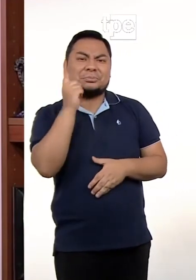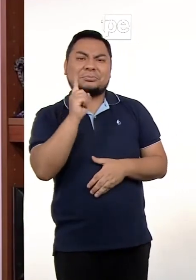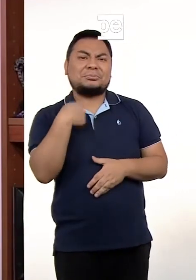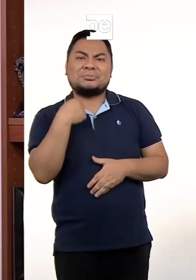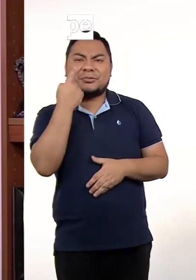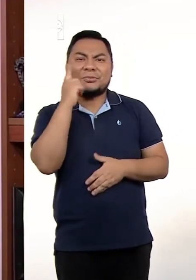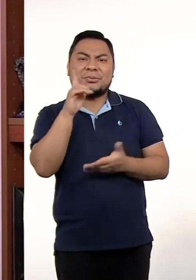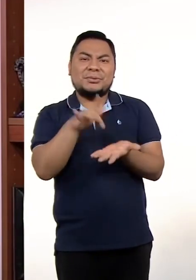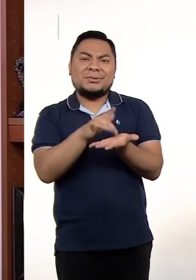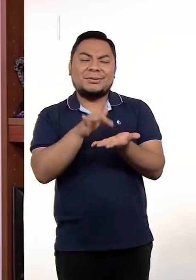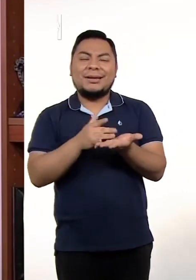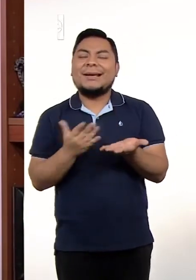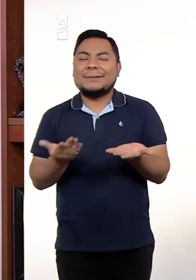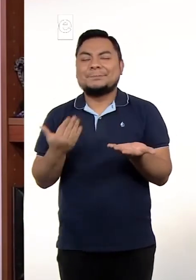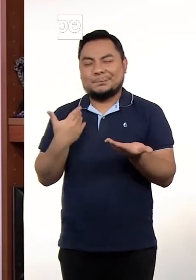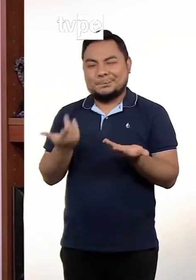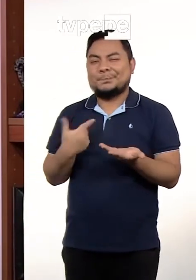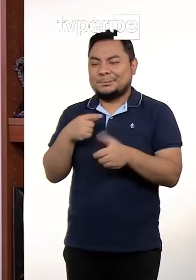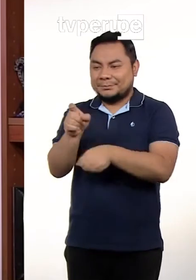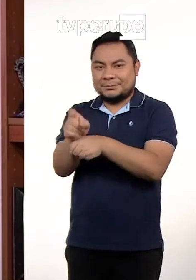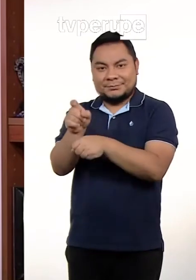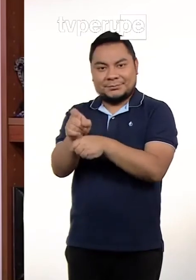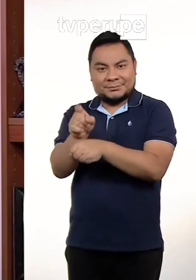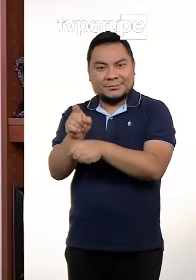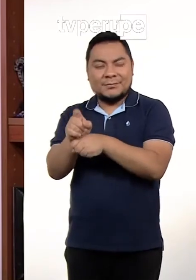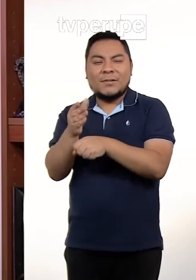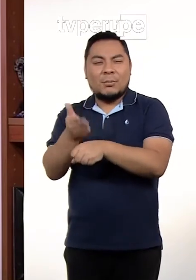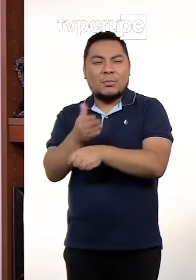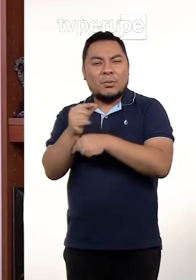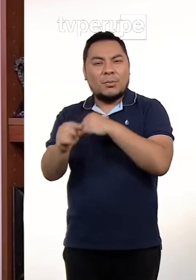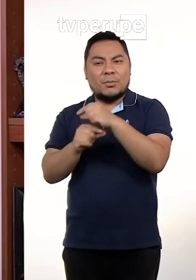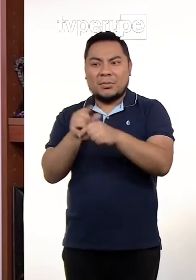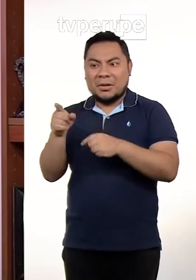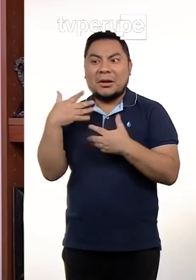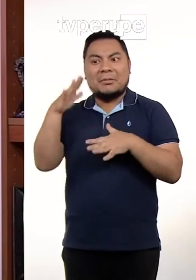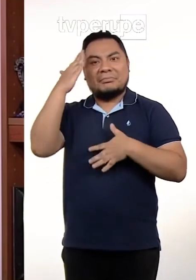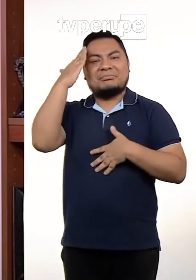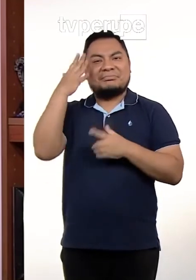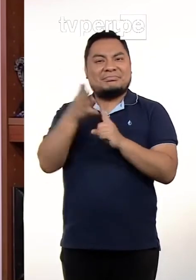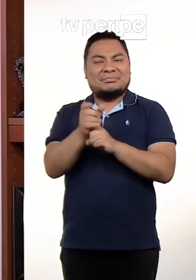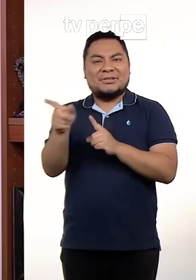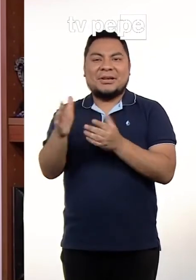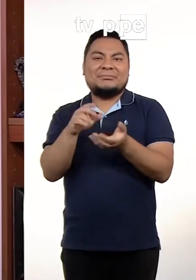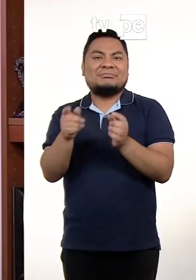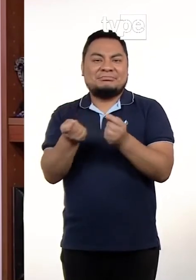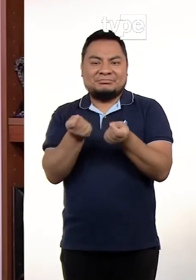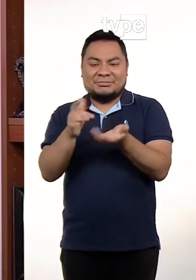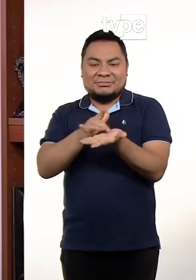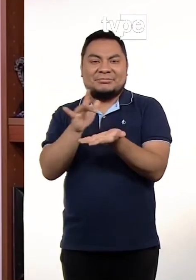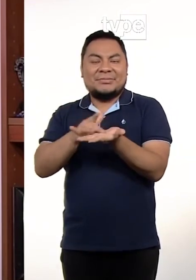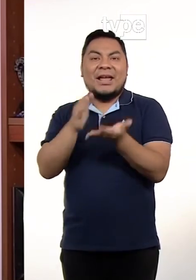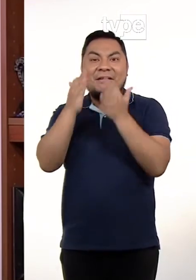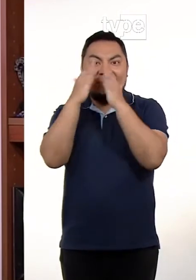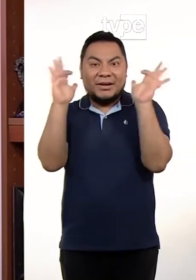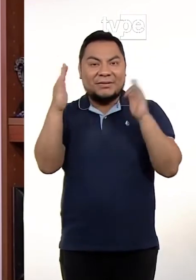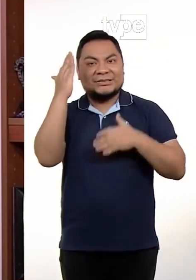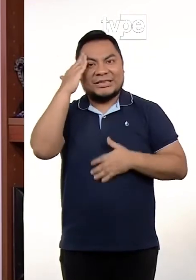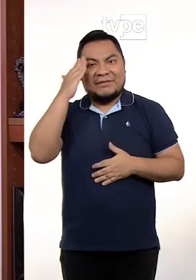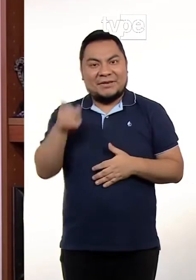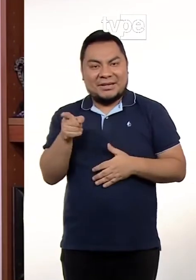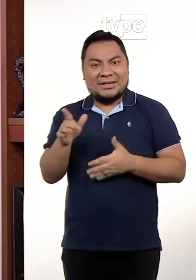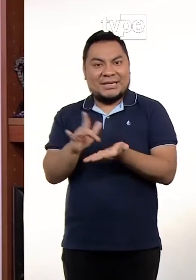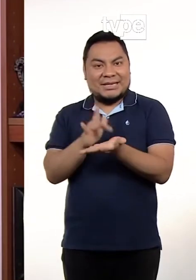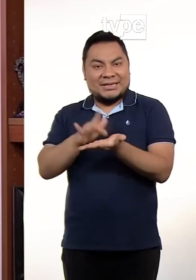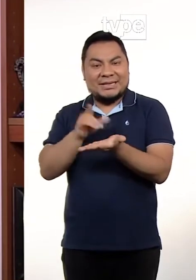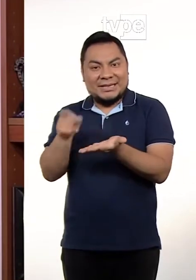poder. Pero sin embargo, le fuimos enseñando poco a poco y ella lo logró, ¿no? Logró dominar el tema de Facebook y así